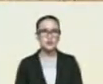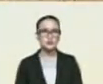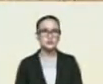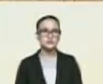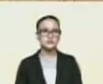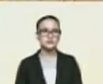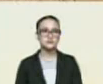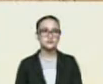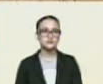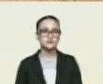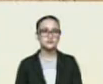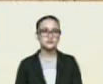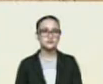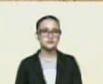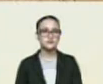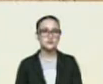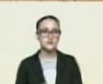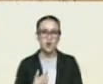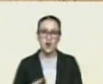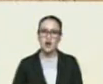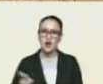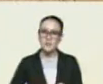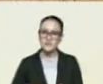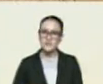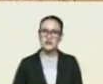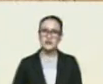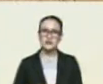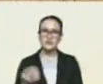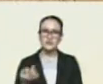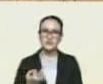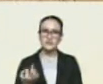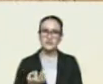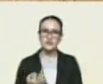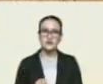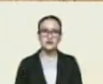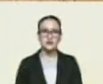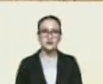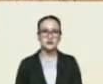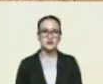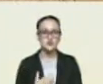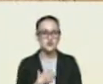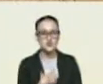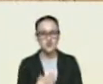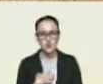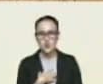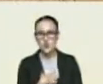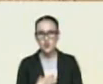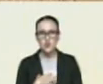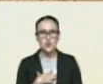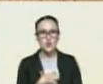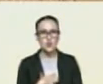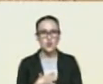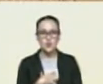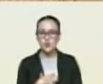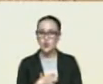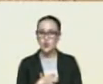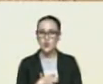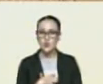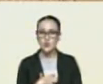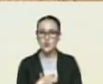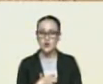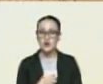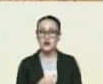no me canso de repetirlo, que me conmovió y creo que nos ha conmovido a todos,